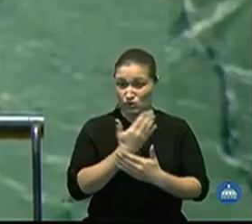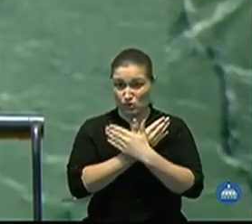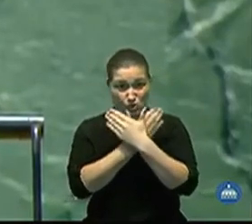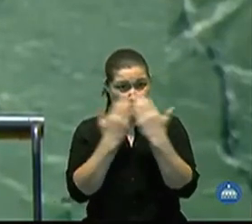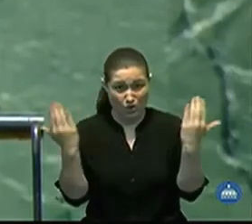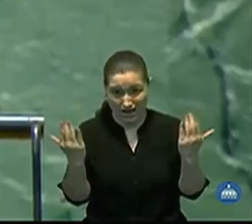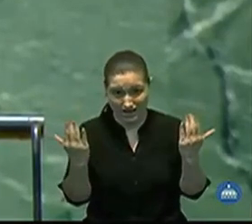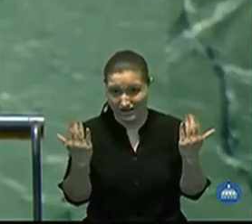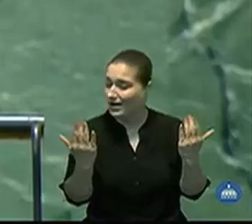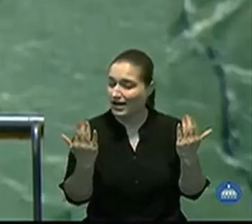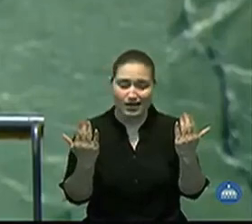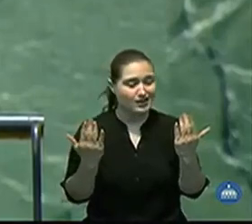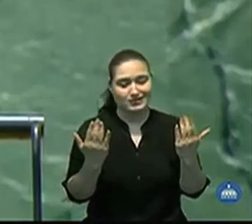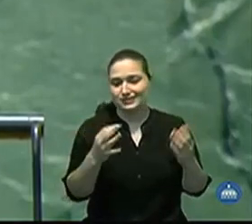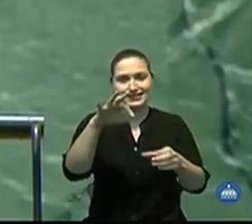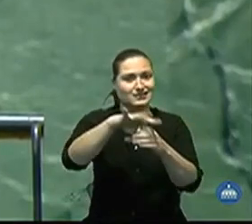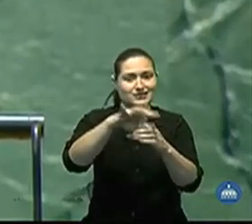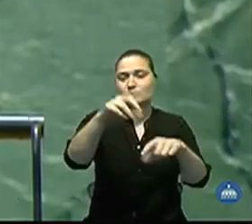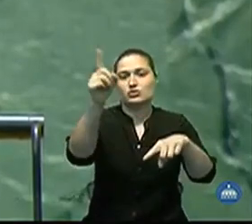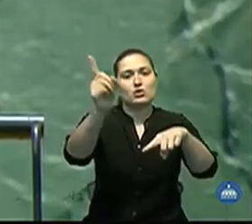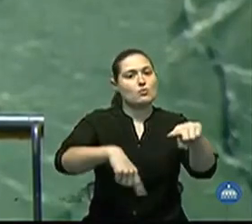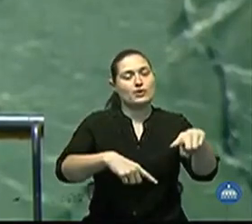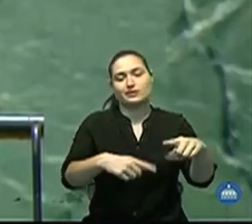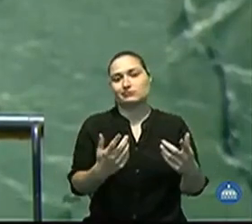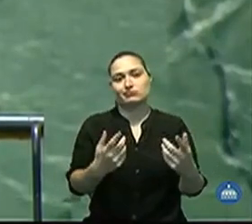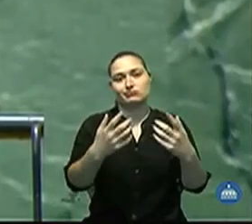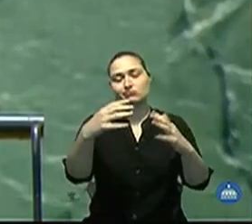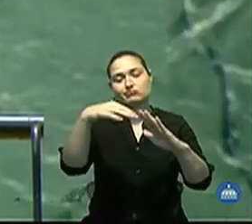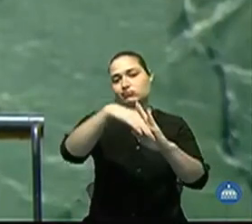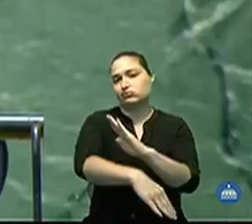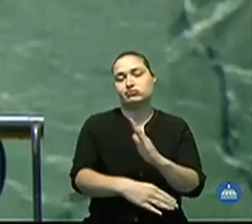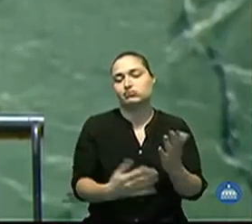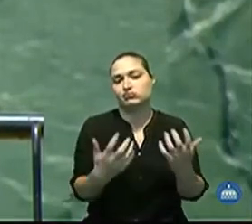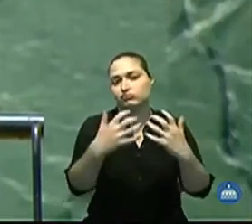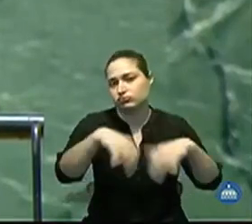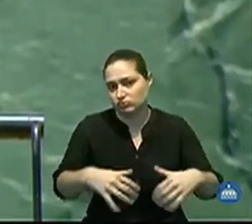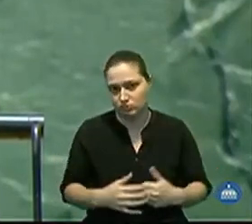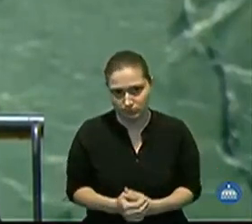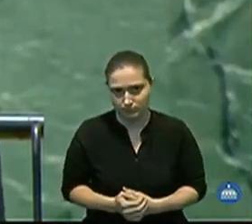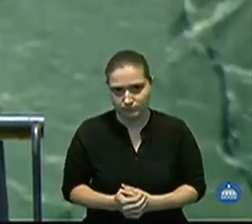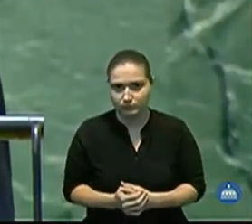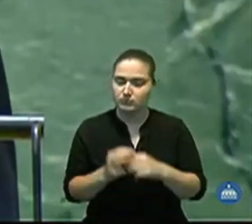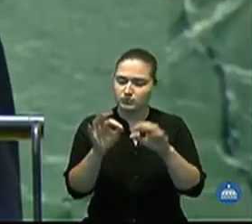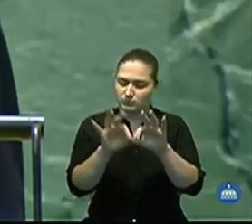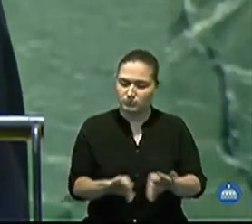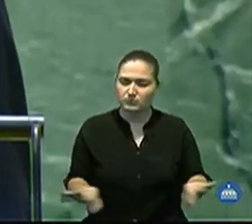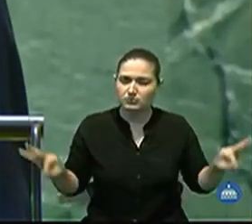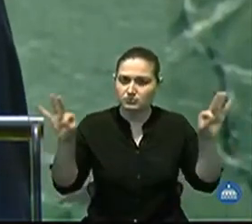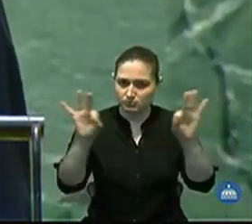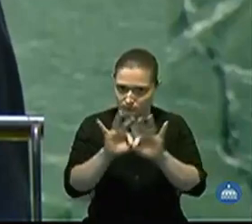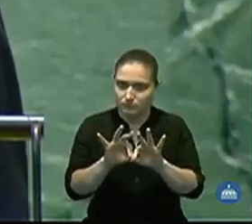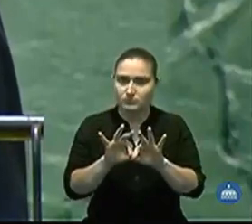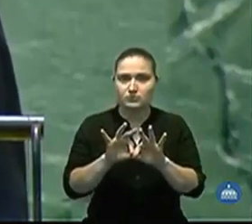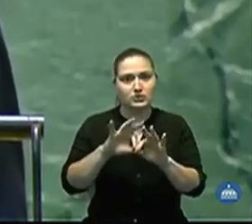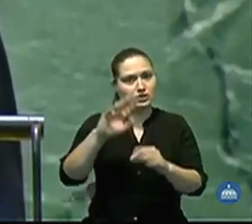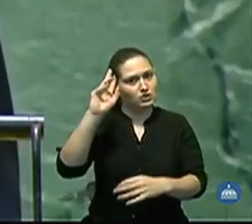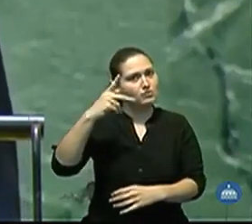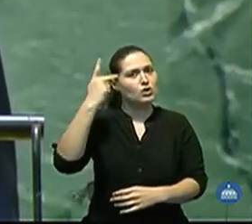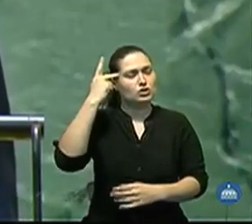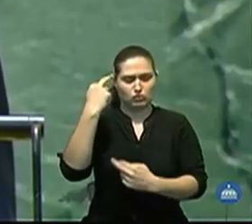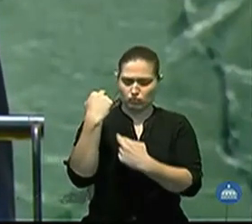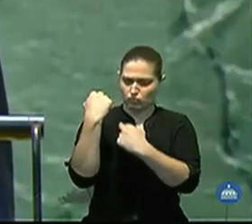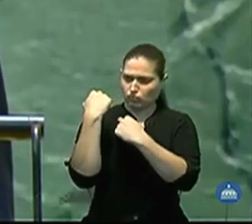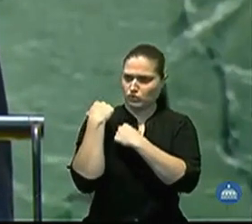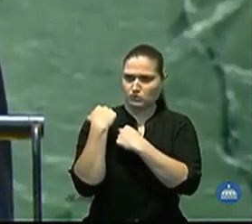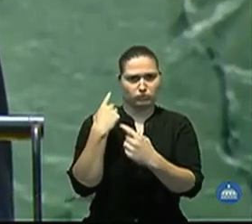legítimo. La alternancia en el poder es un elemento esencial para garantizar un ejercicio político responsable y